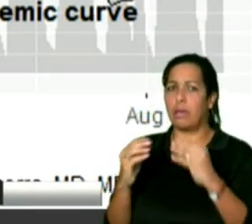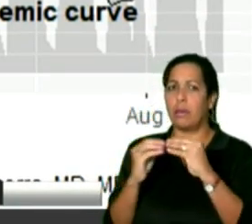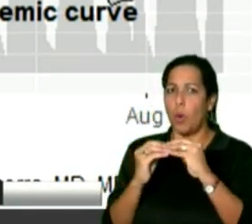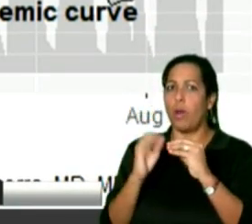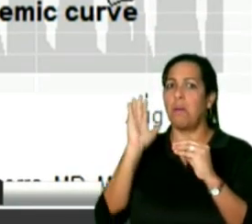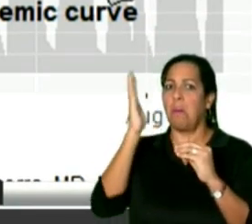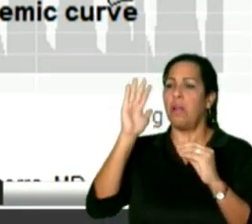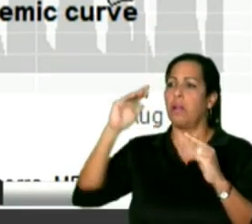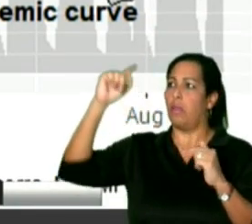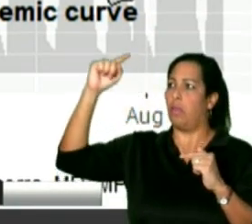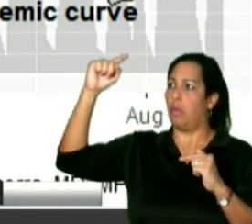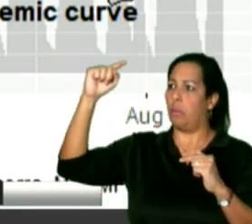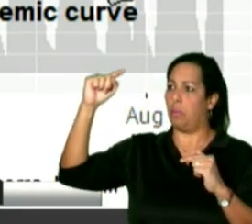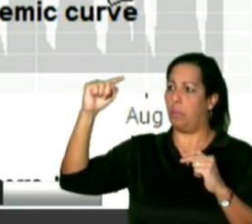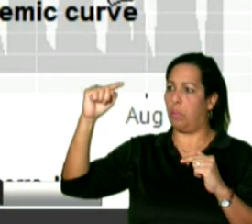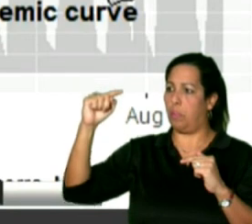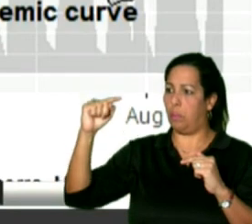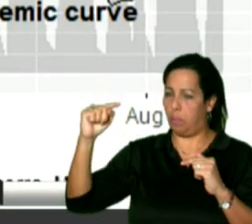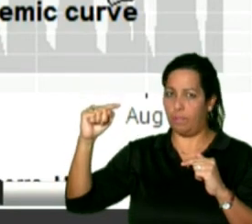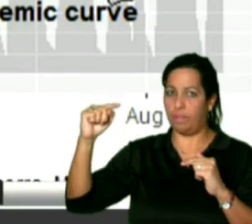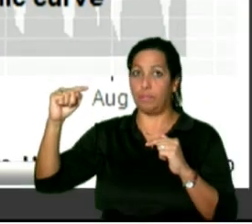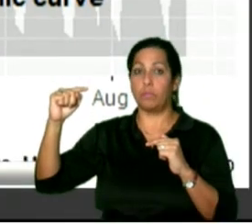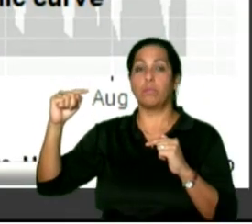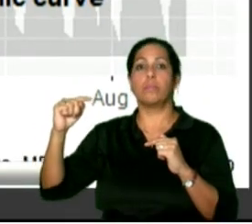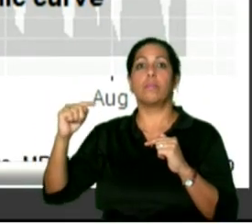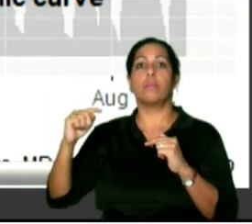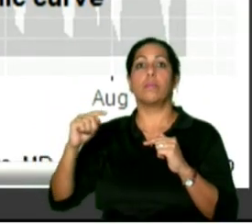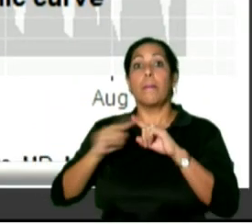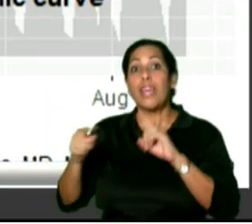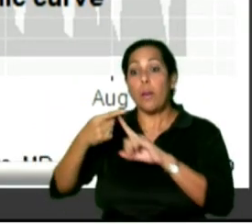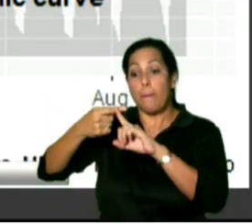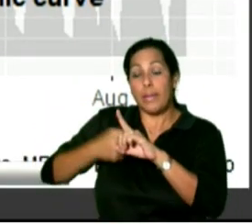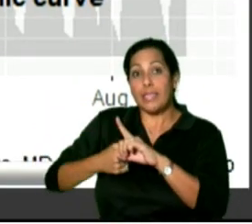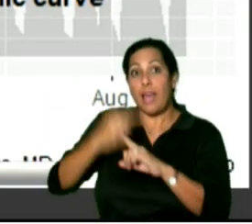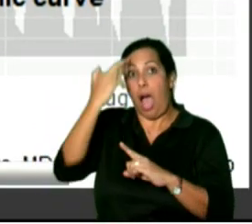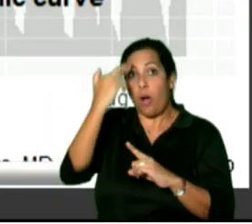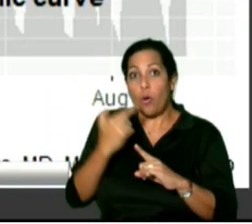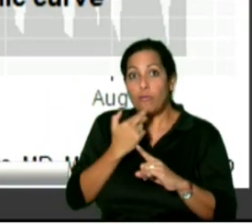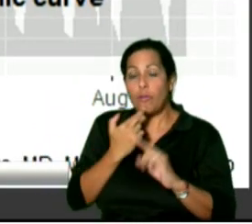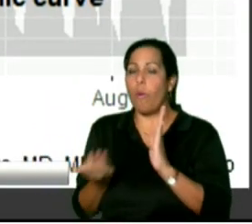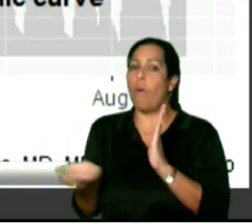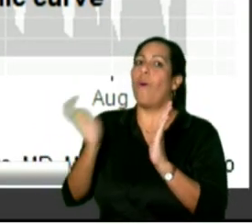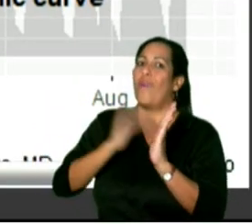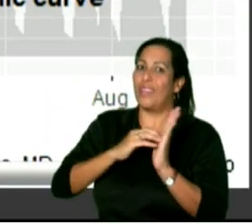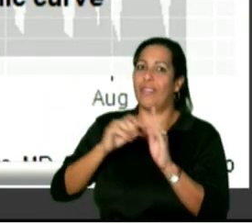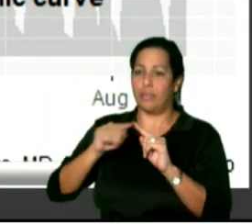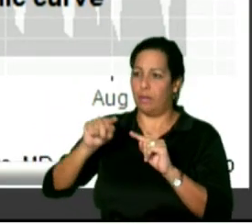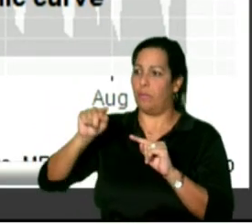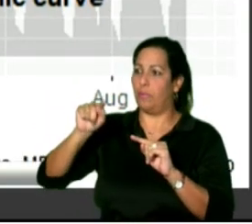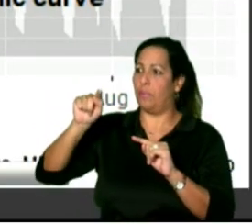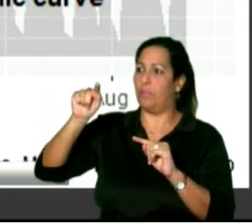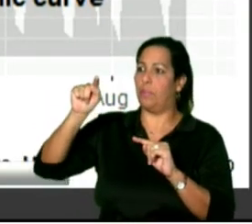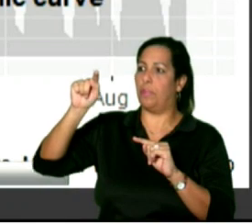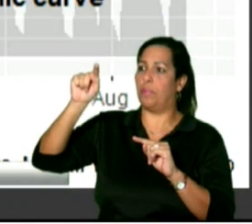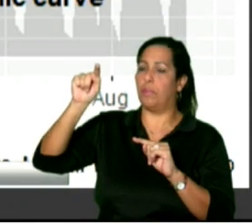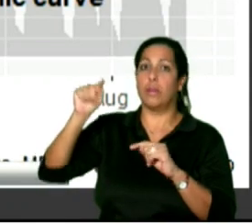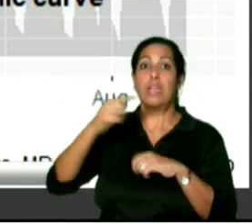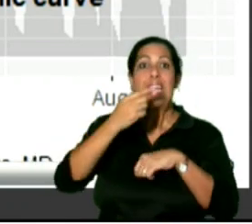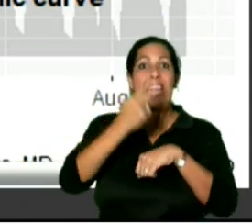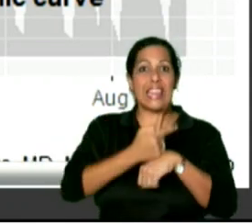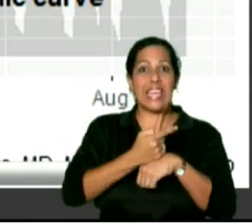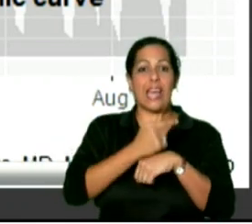bajen. Otra vez, a principios de agosto, vemos que los casos vuelven a aumentar y los días 3, 4